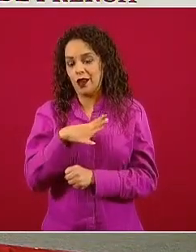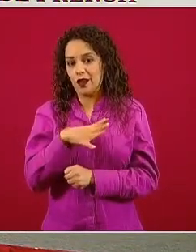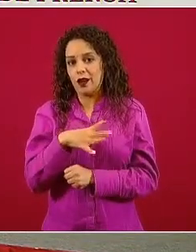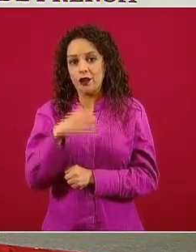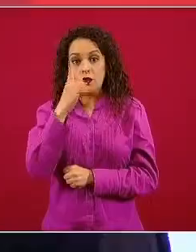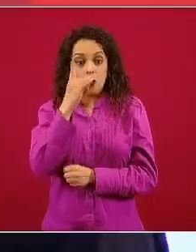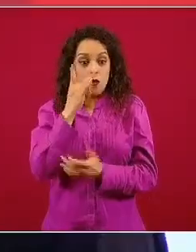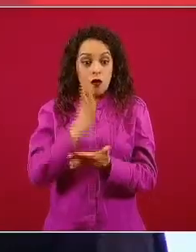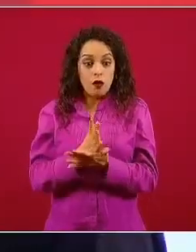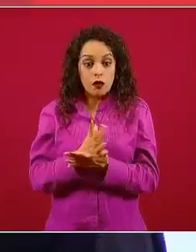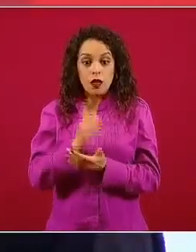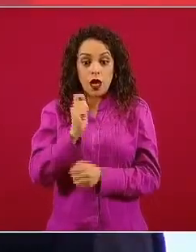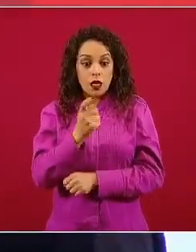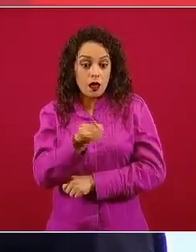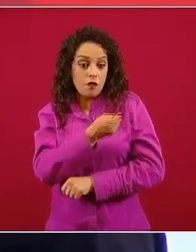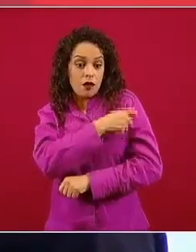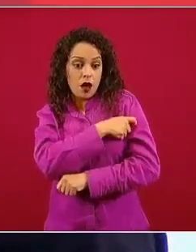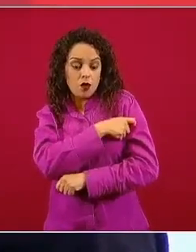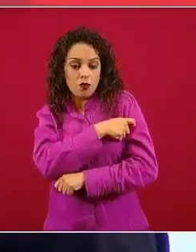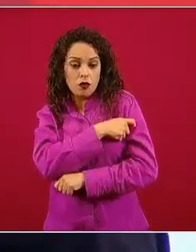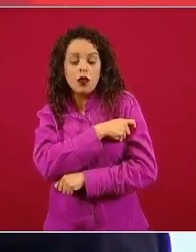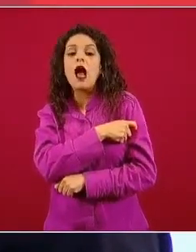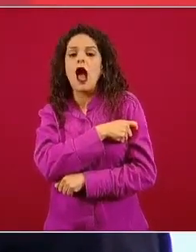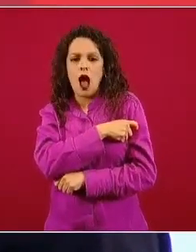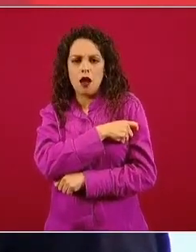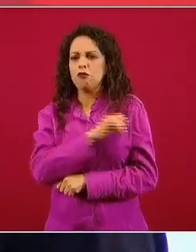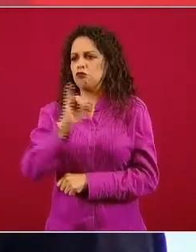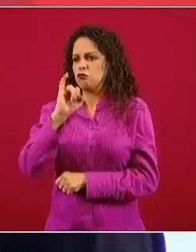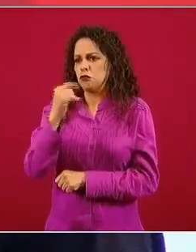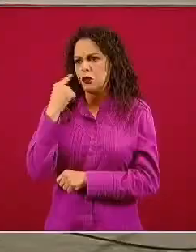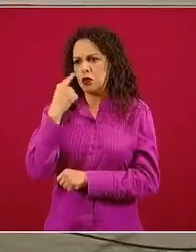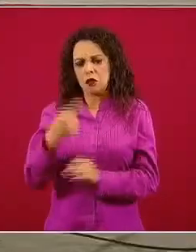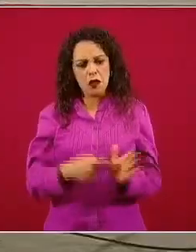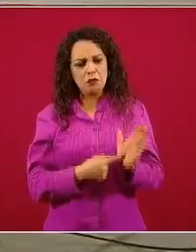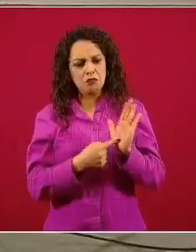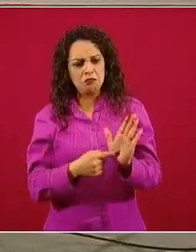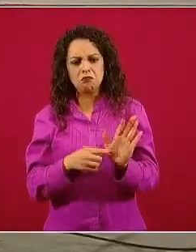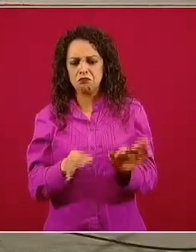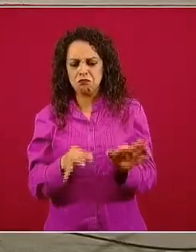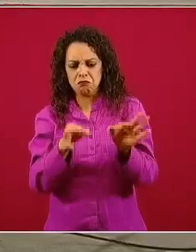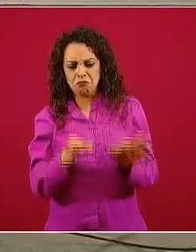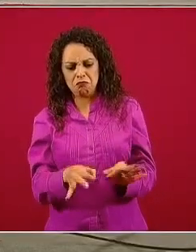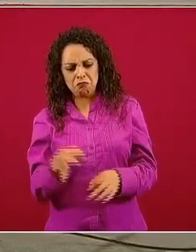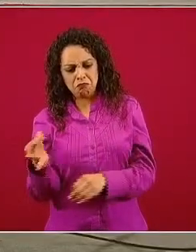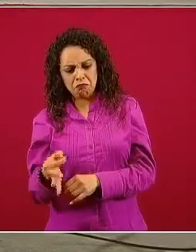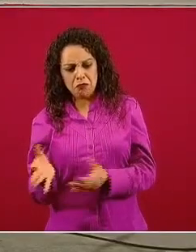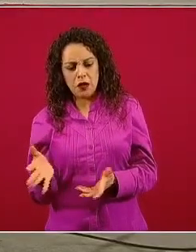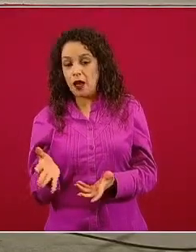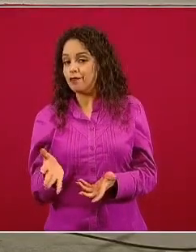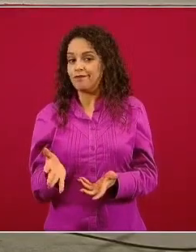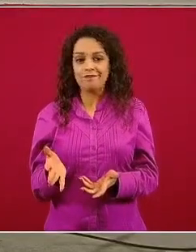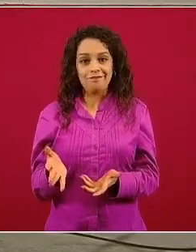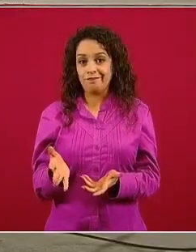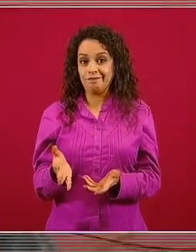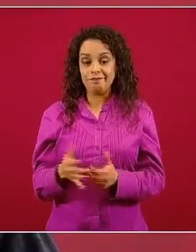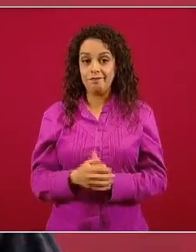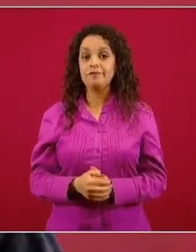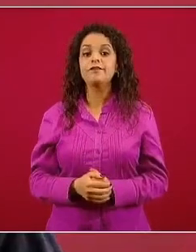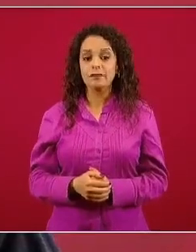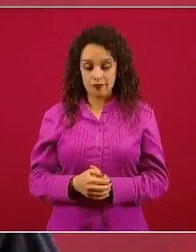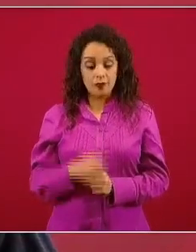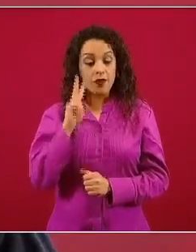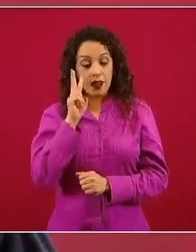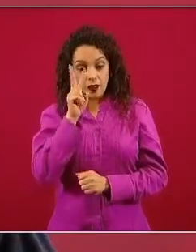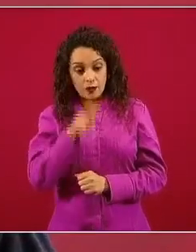camino importante de una vacuna, poder demostrar la eficacia y poder demostrar que genera la inmunidad para